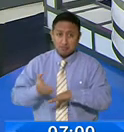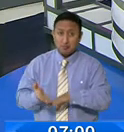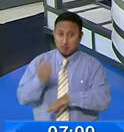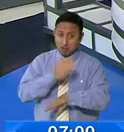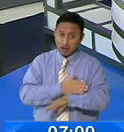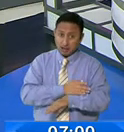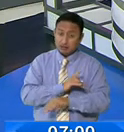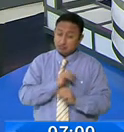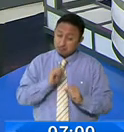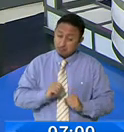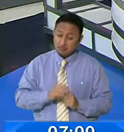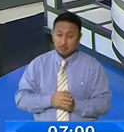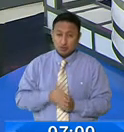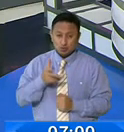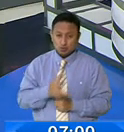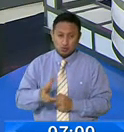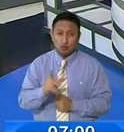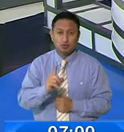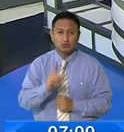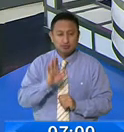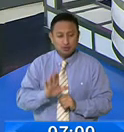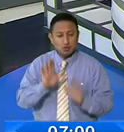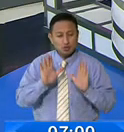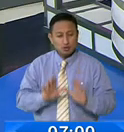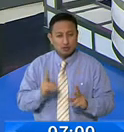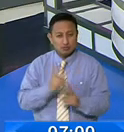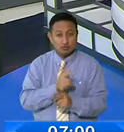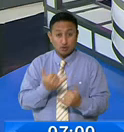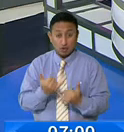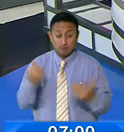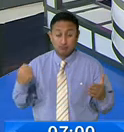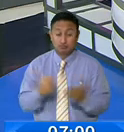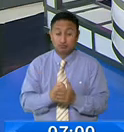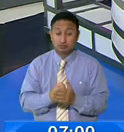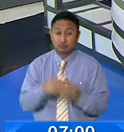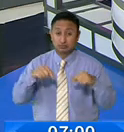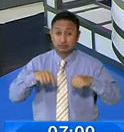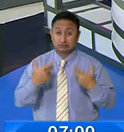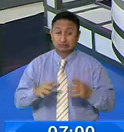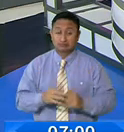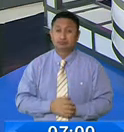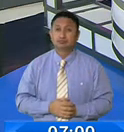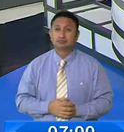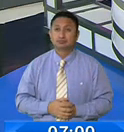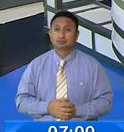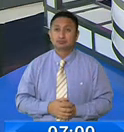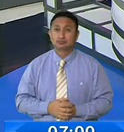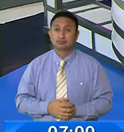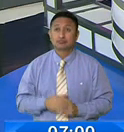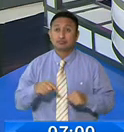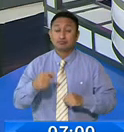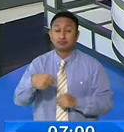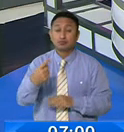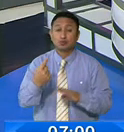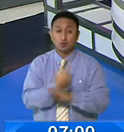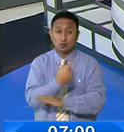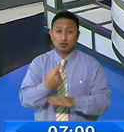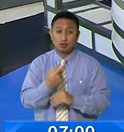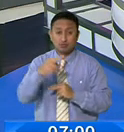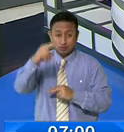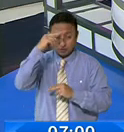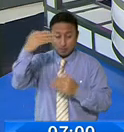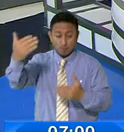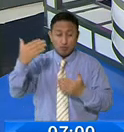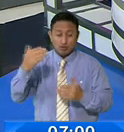tiempo es, y no sí. Acelerar, porque los accidentes se ponen a la orden del día con este clima. Así que tenemos una hora enfrente con noticias políticas y